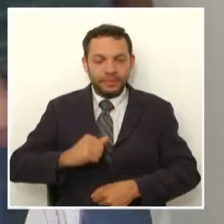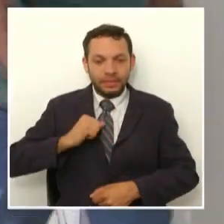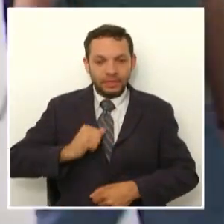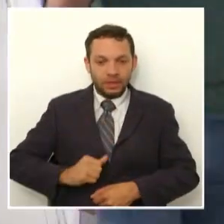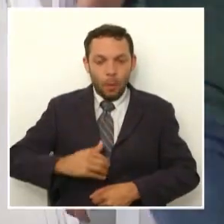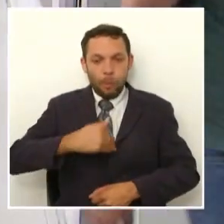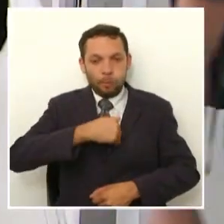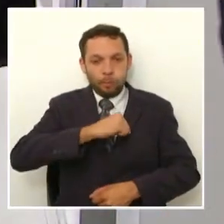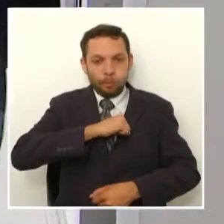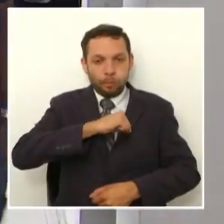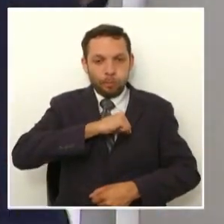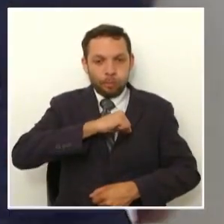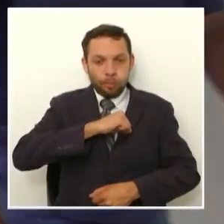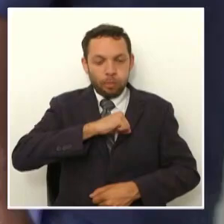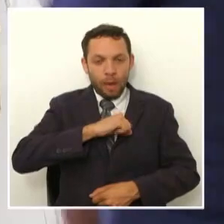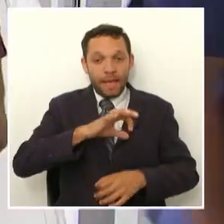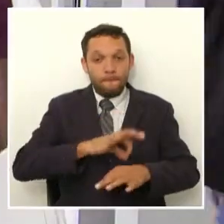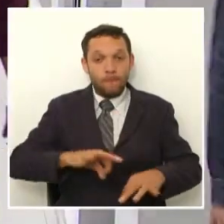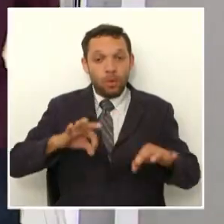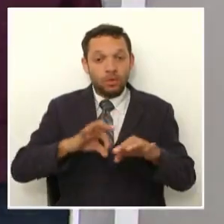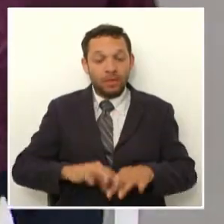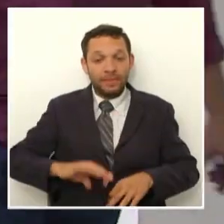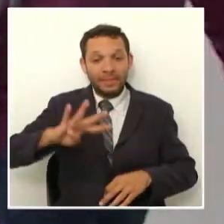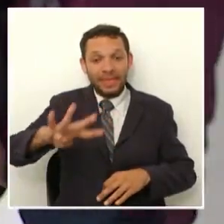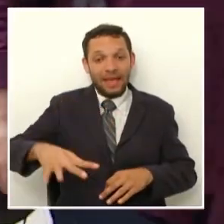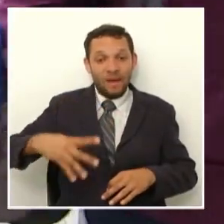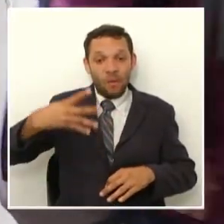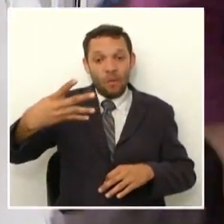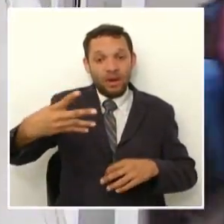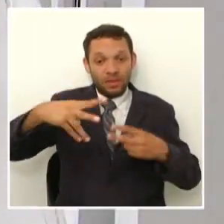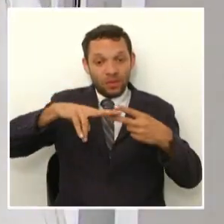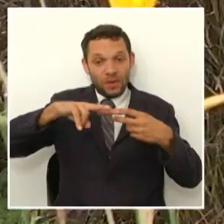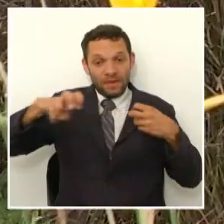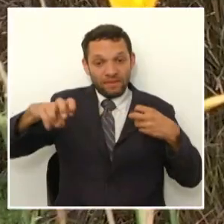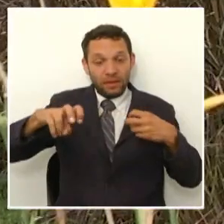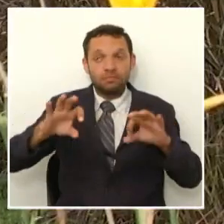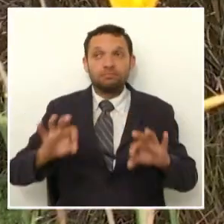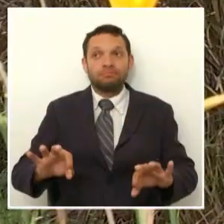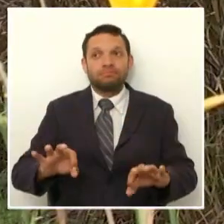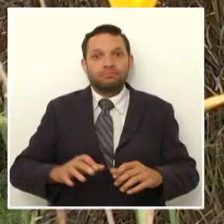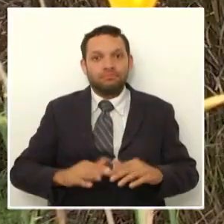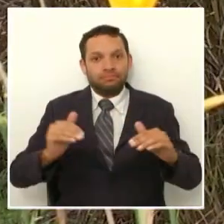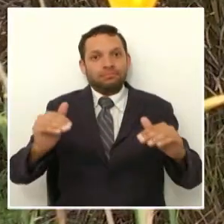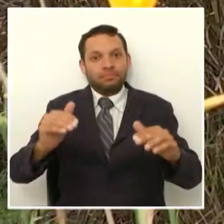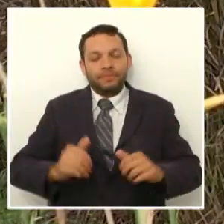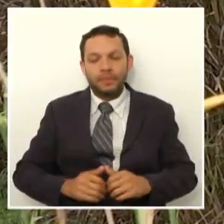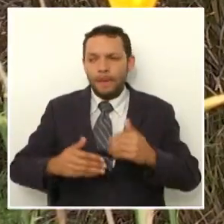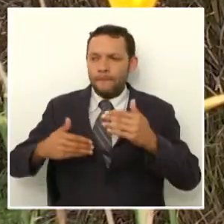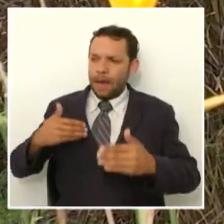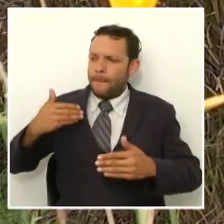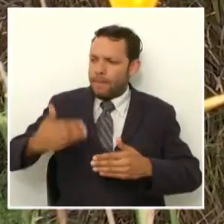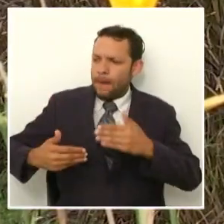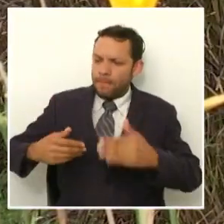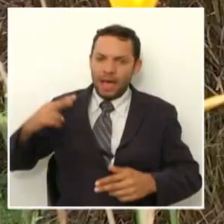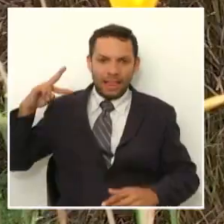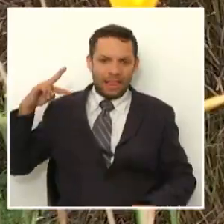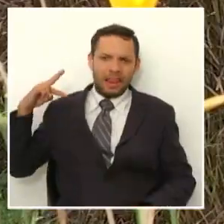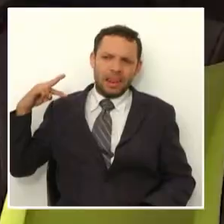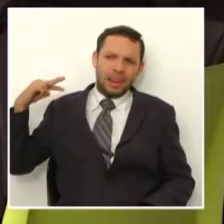cuarto nivel de gran importancia en la actualidad. Pero esas son también evoluciones importantes de un